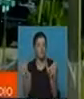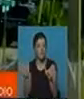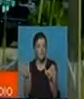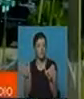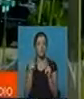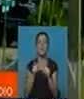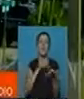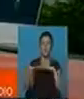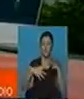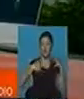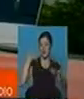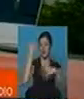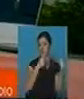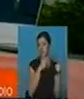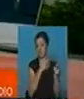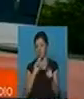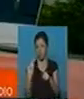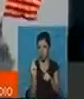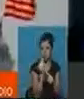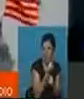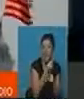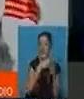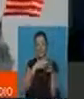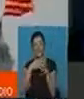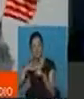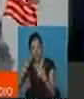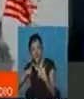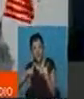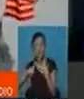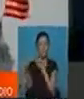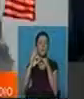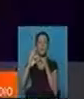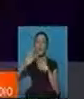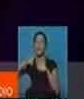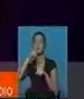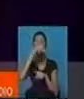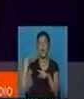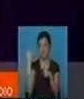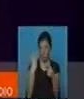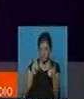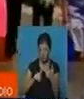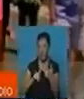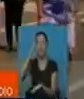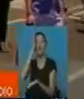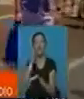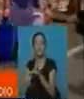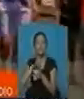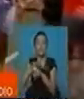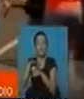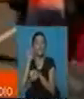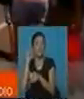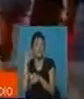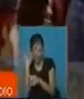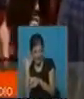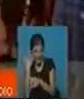masacres como hechos cotidianos, el terrorismo y sus relaciones con la política exterior de Washington, los derechos de las minorías sexuales y